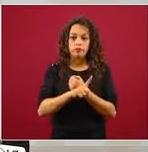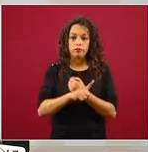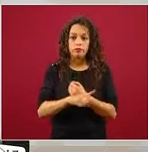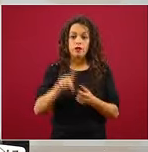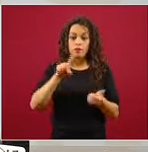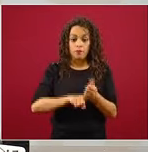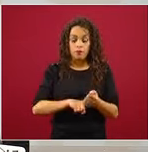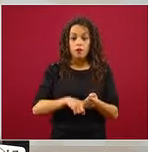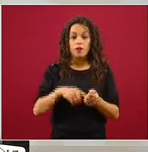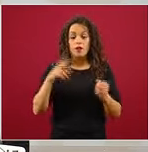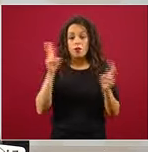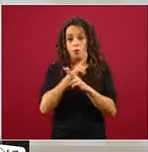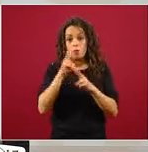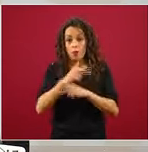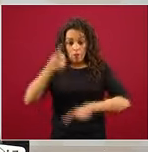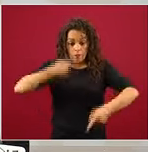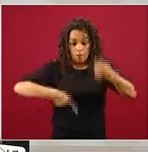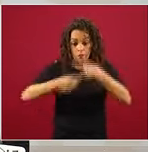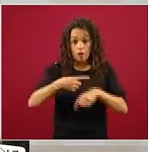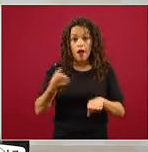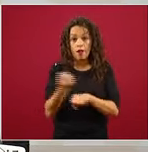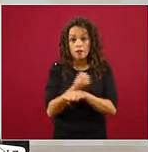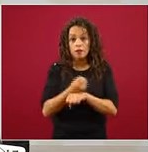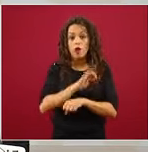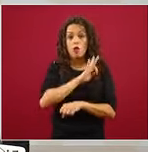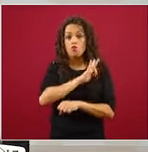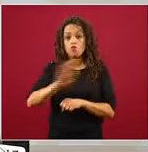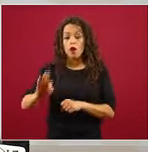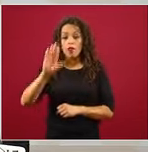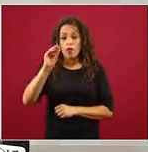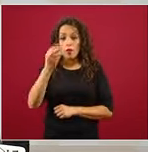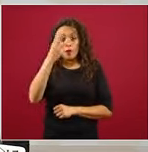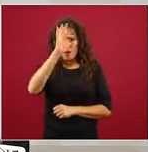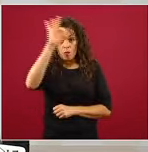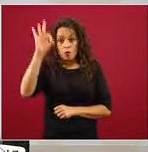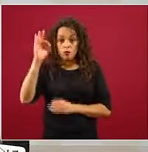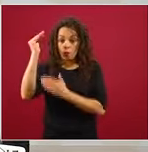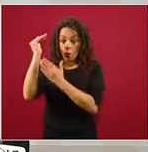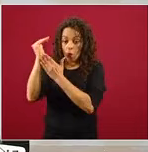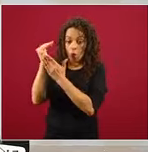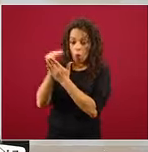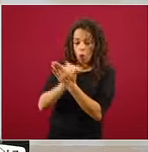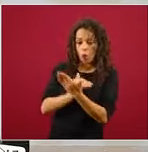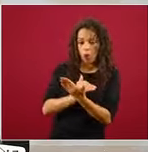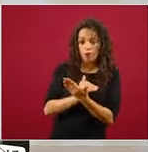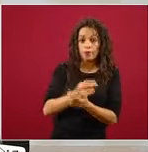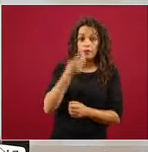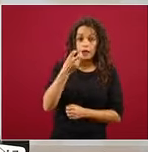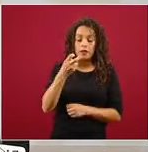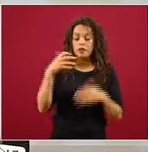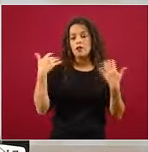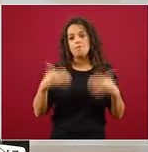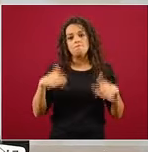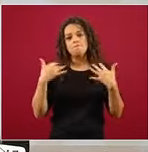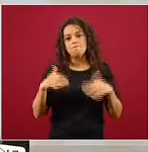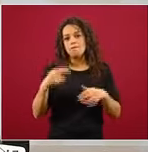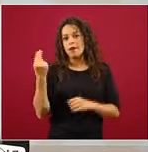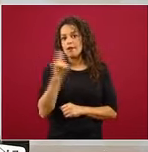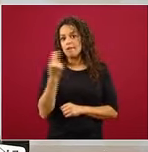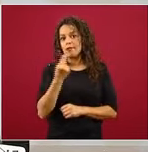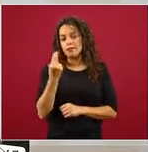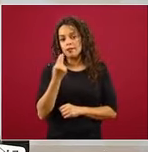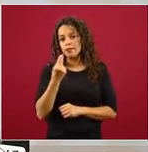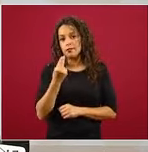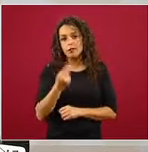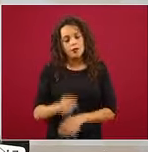sangre capilar arterial puede bajar de 93%, y es un umbral muy exigente con el que pedimos